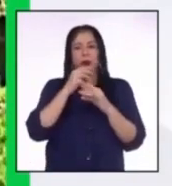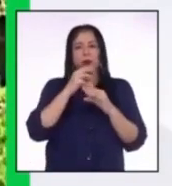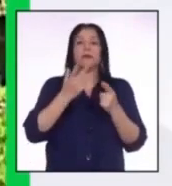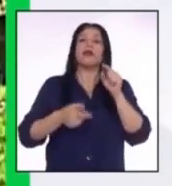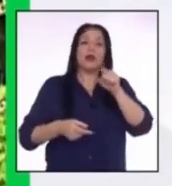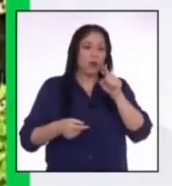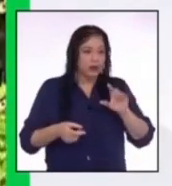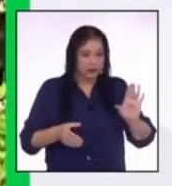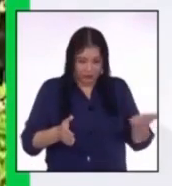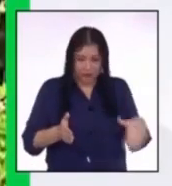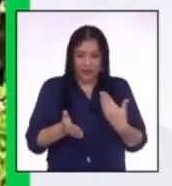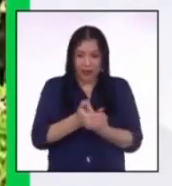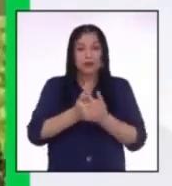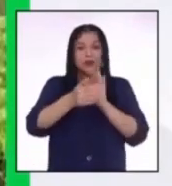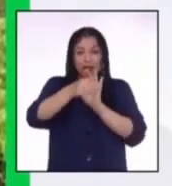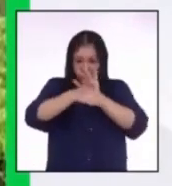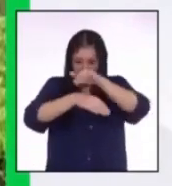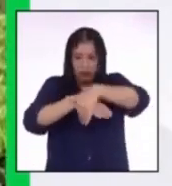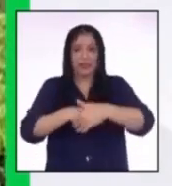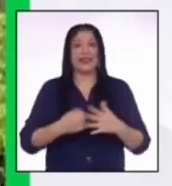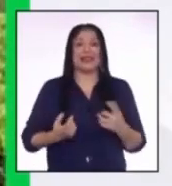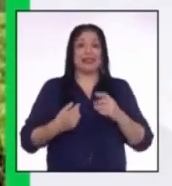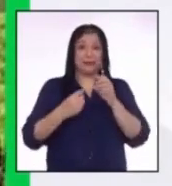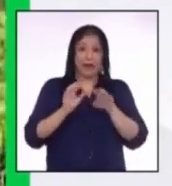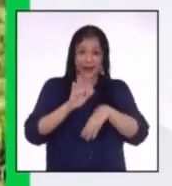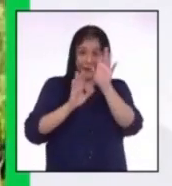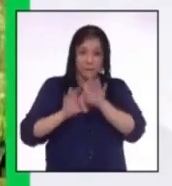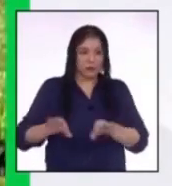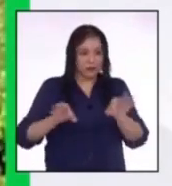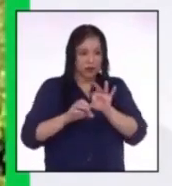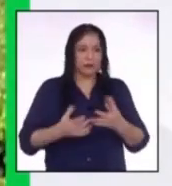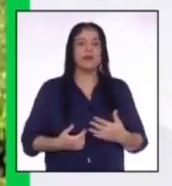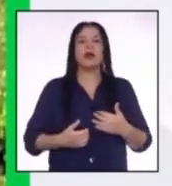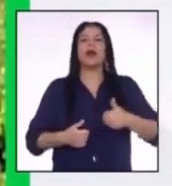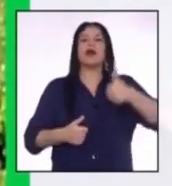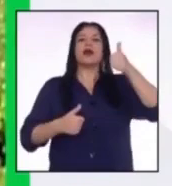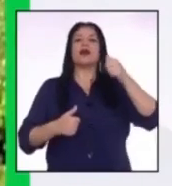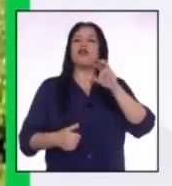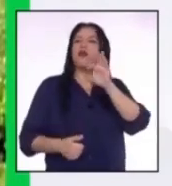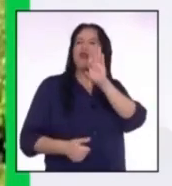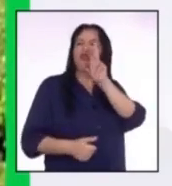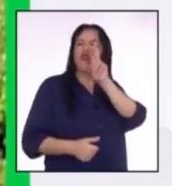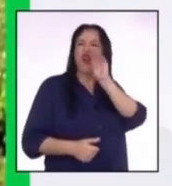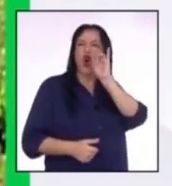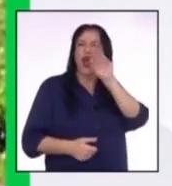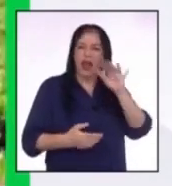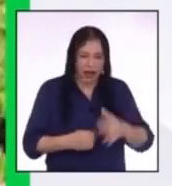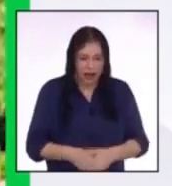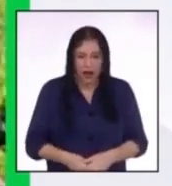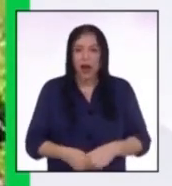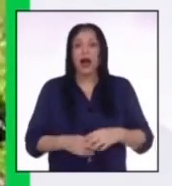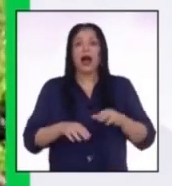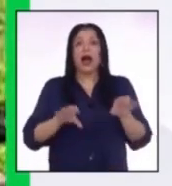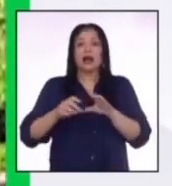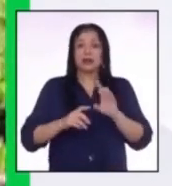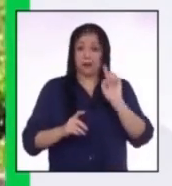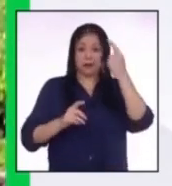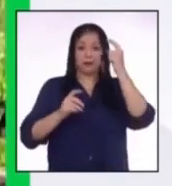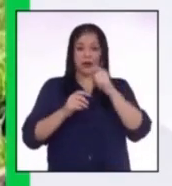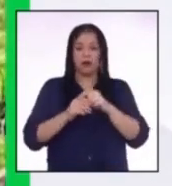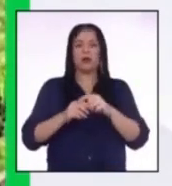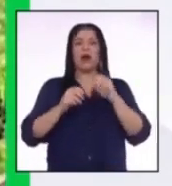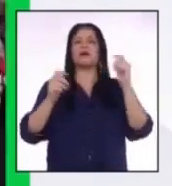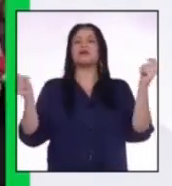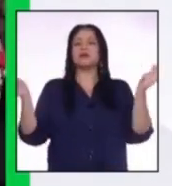al llegar a la fuente principal el maestro espiritual froilán torres realizó la ceremonia ritual de